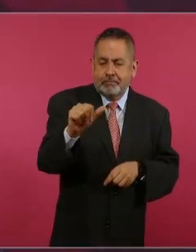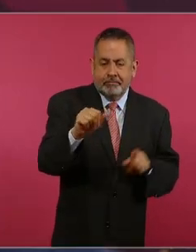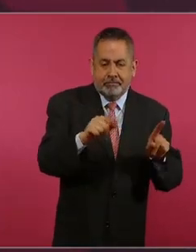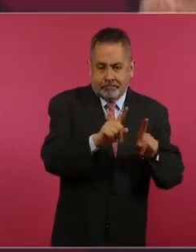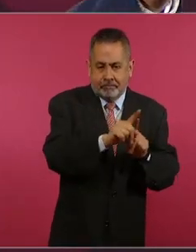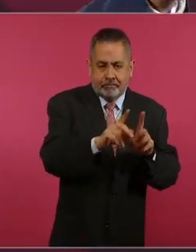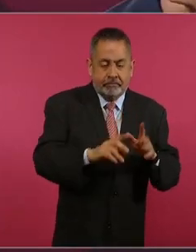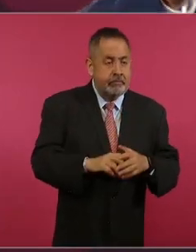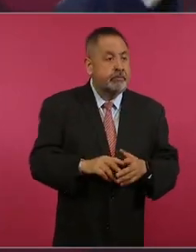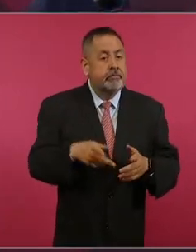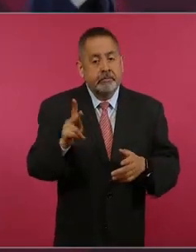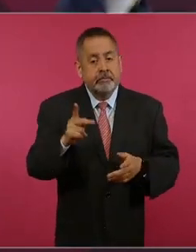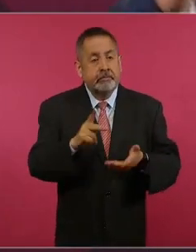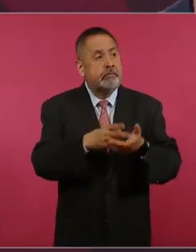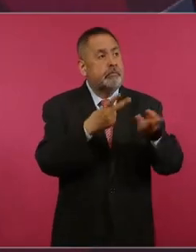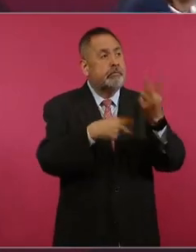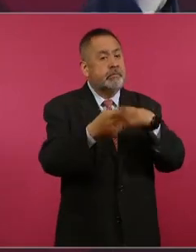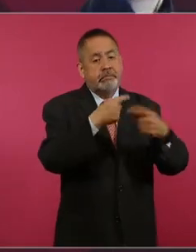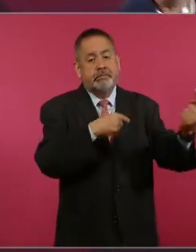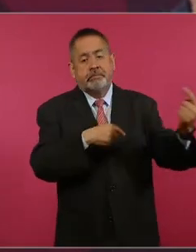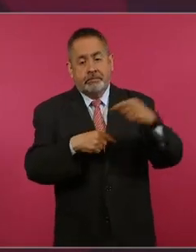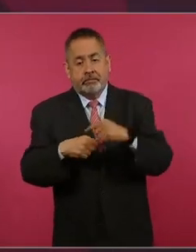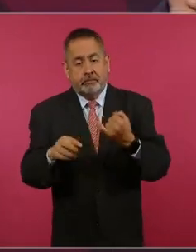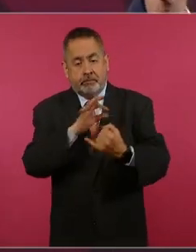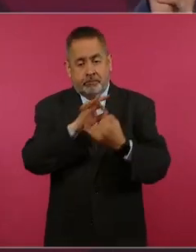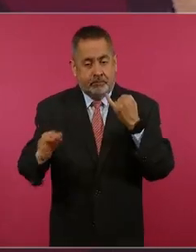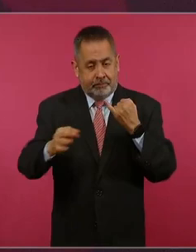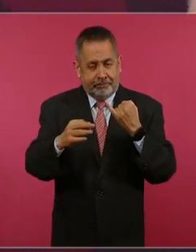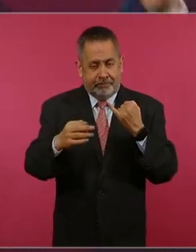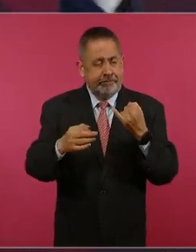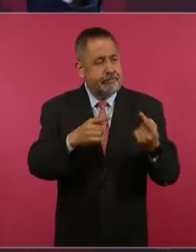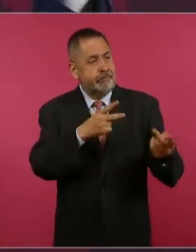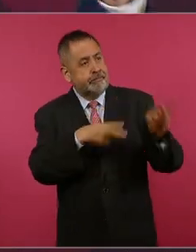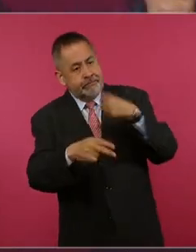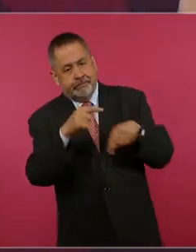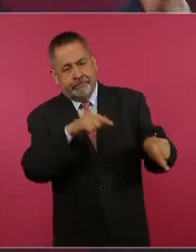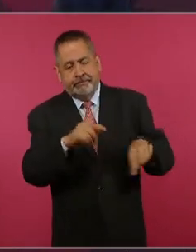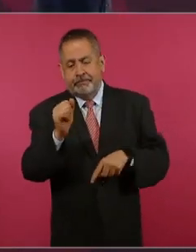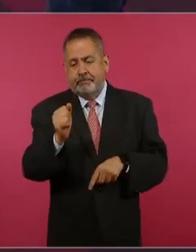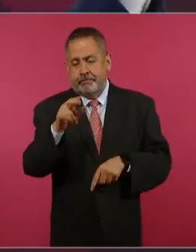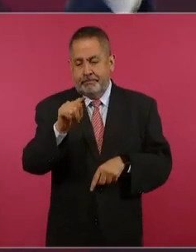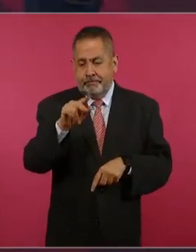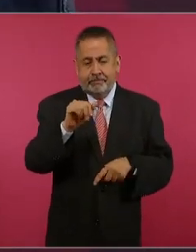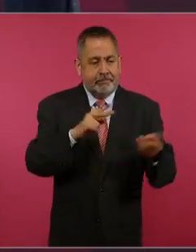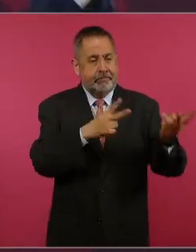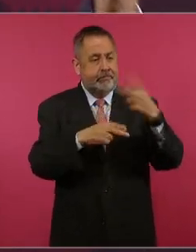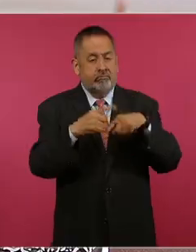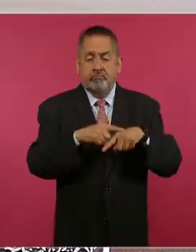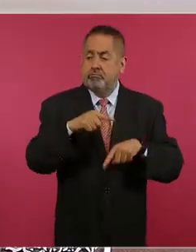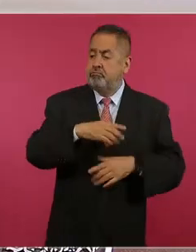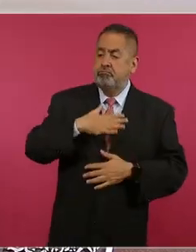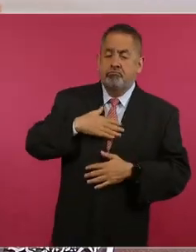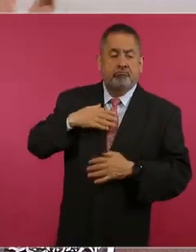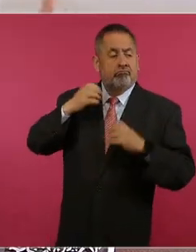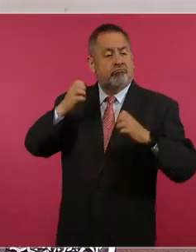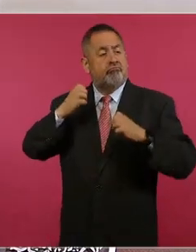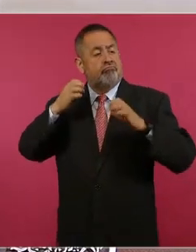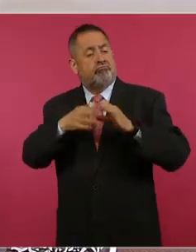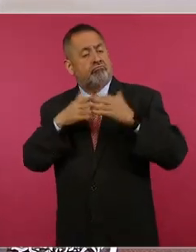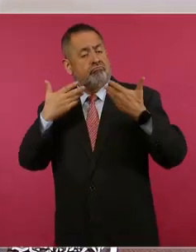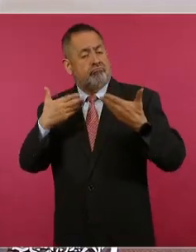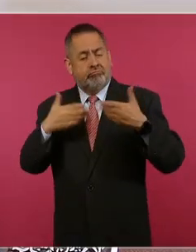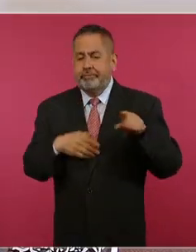pero cuando regresa a Santana ya en su último periodo, que se vuelve Alteza Serenísima,